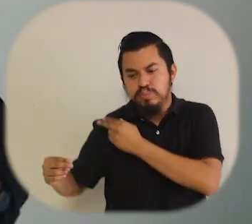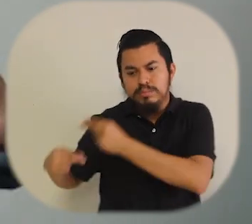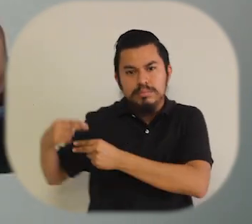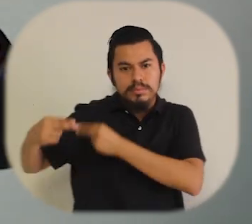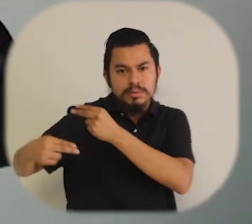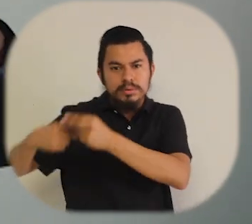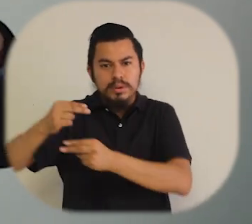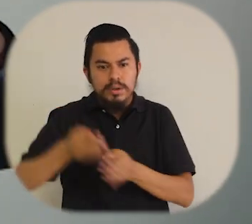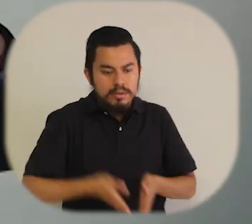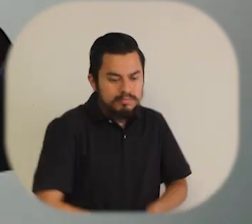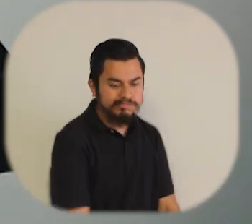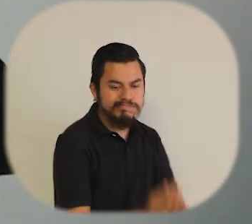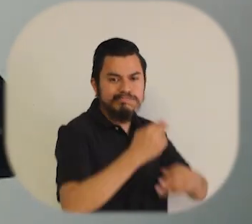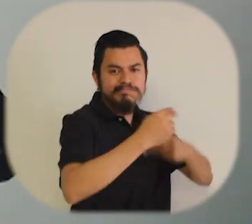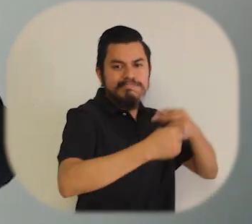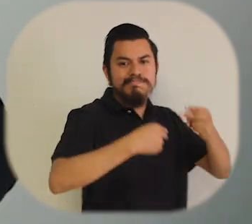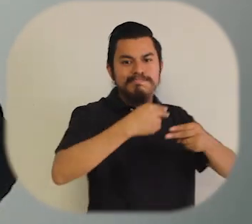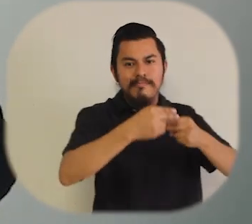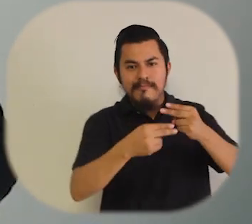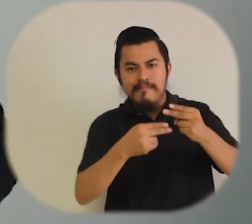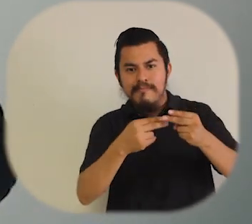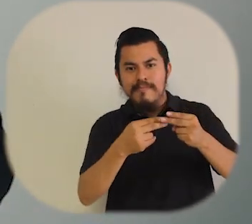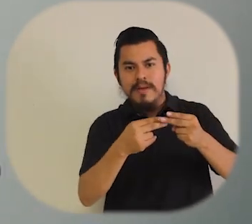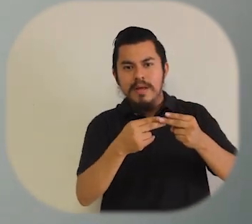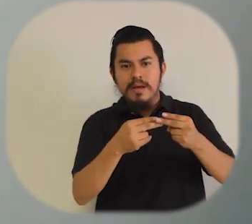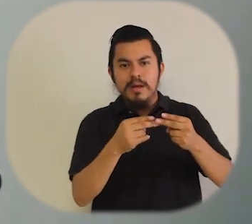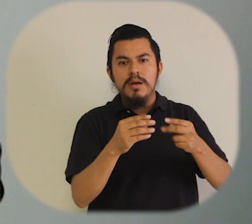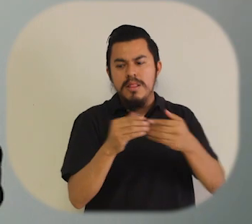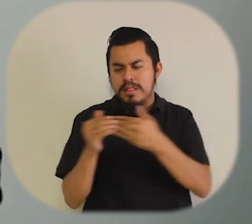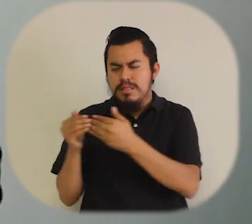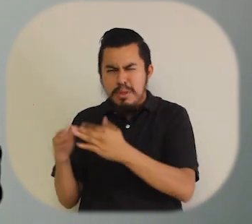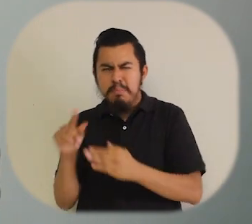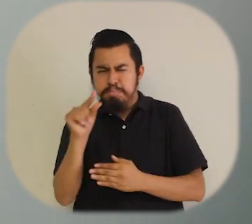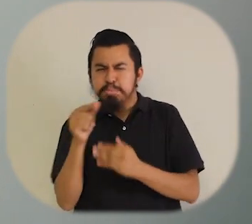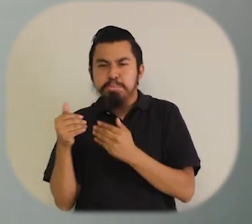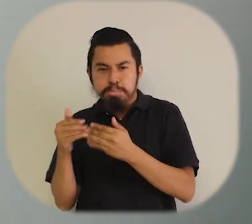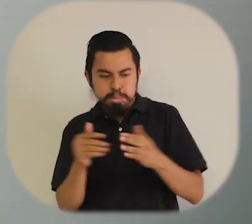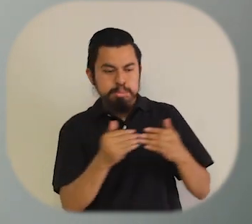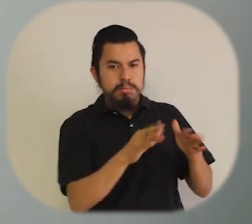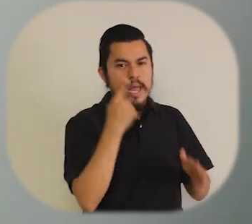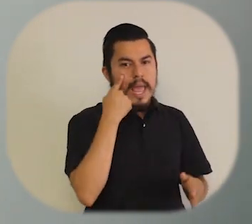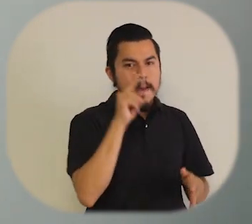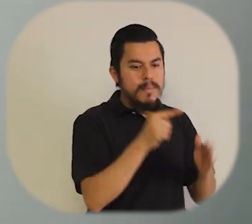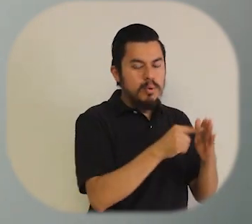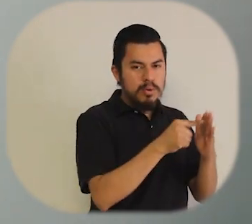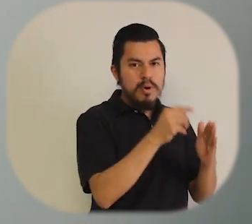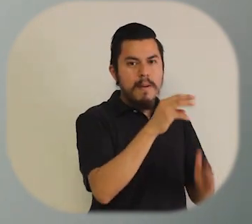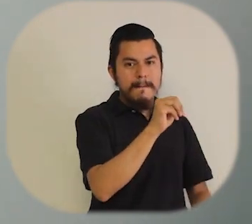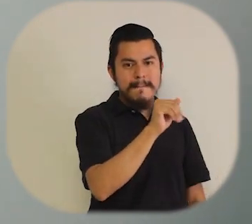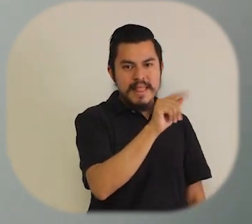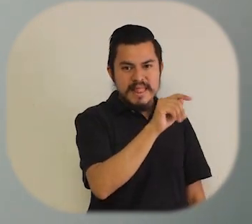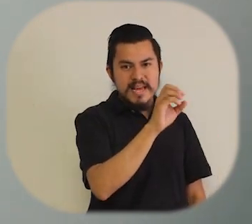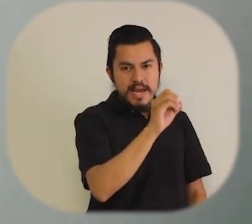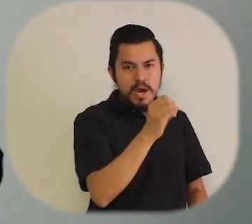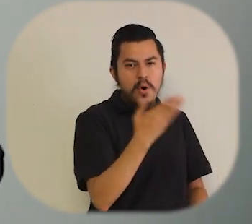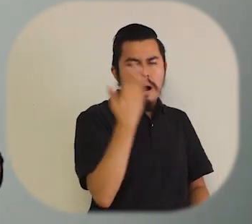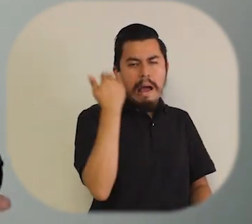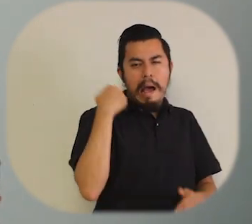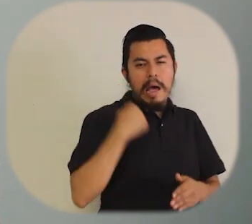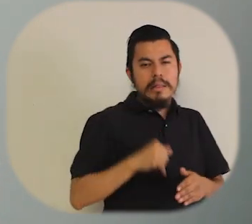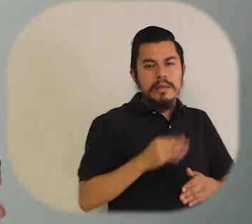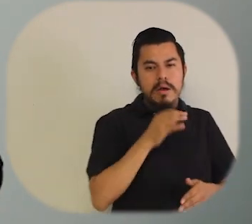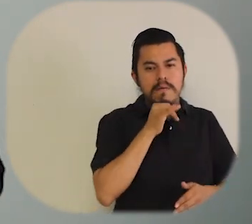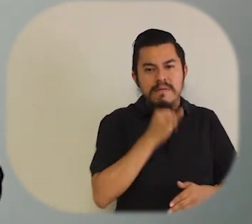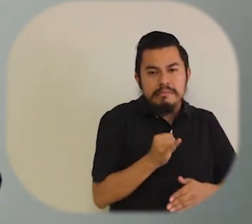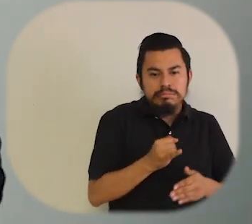en Lucas son un poquito diferentes. Especialmente nosotros vemos en Mateo que las genealogías vienen desde los antecesores. Pero nosotros